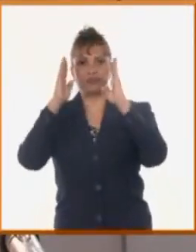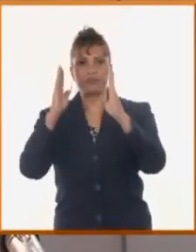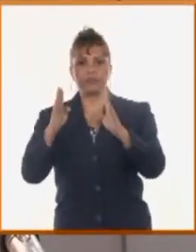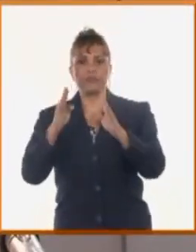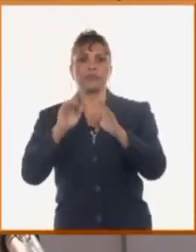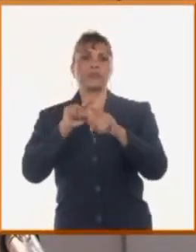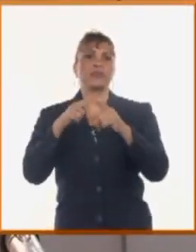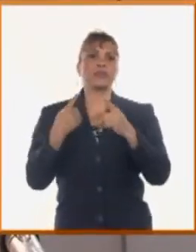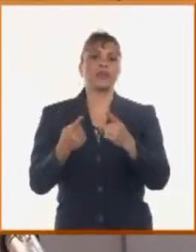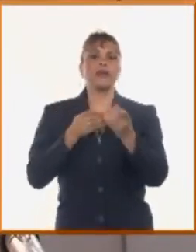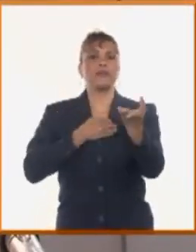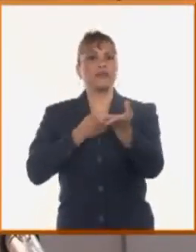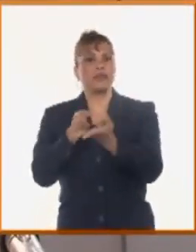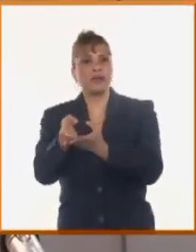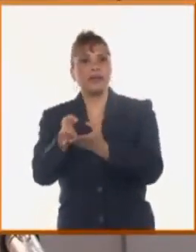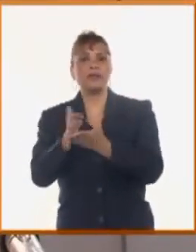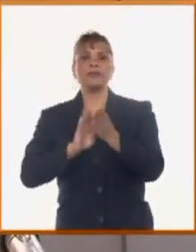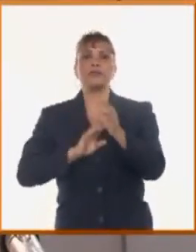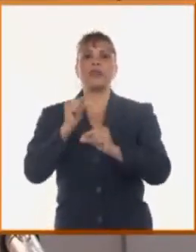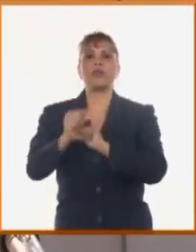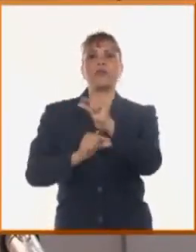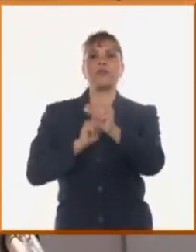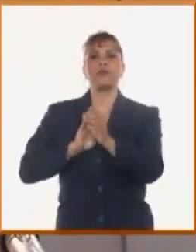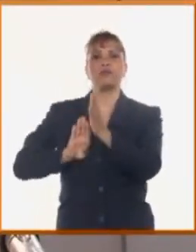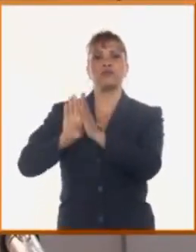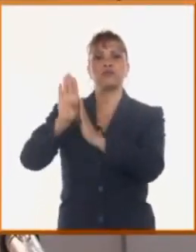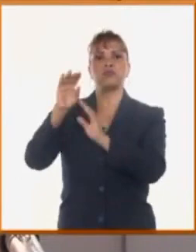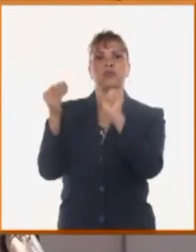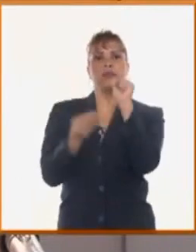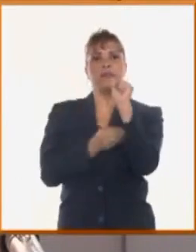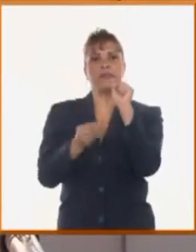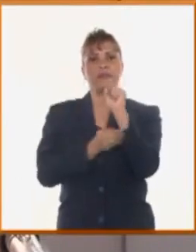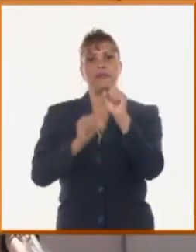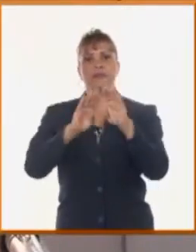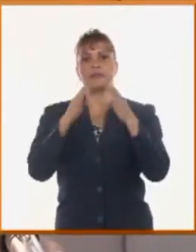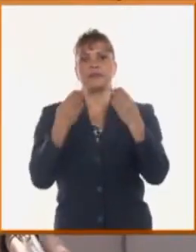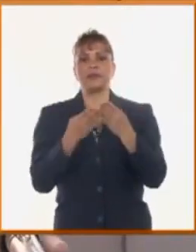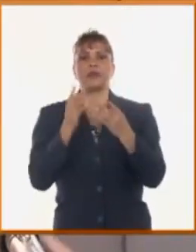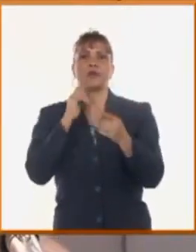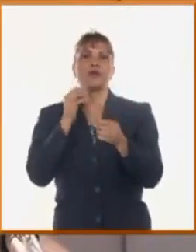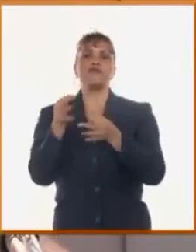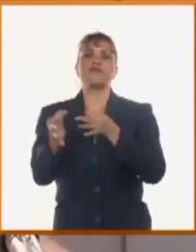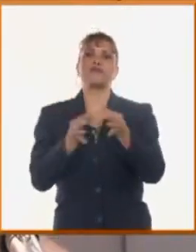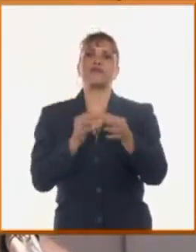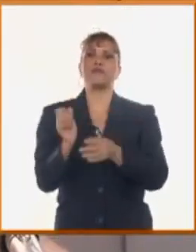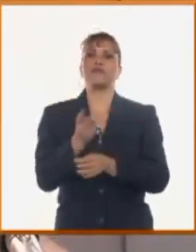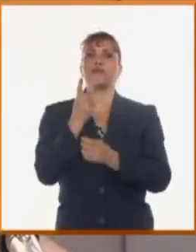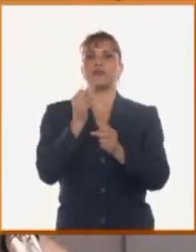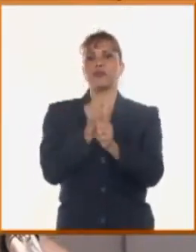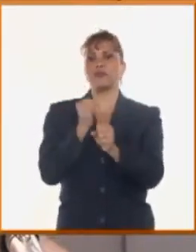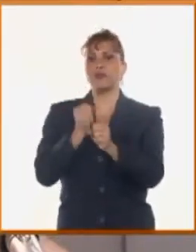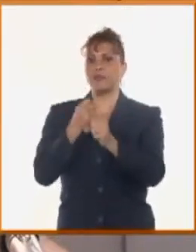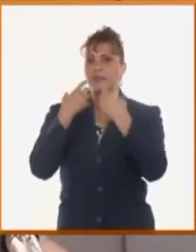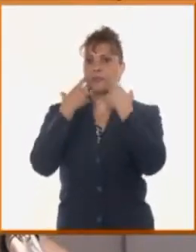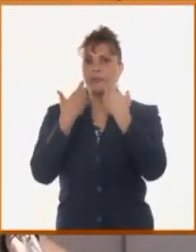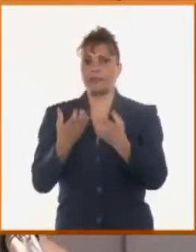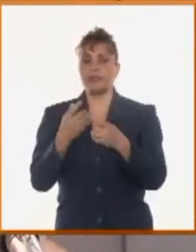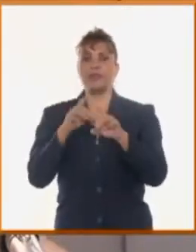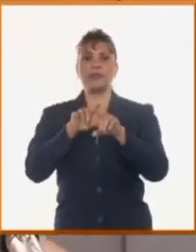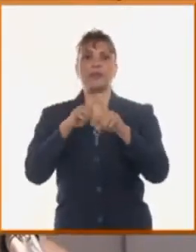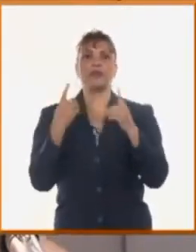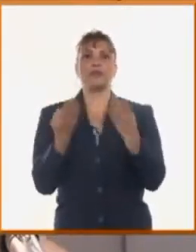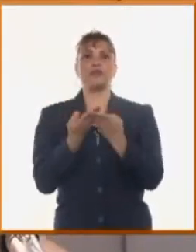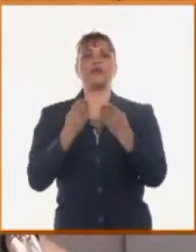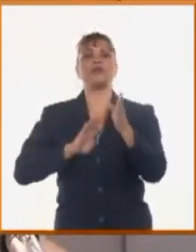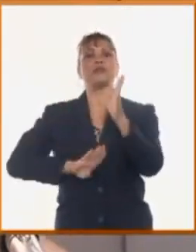encaminado a mantener, desarrollar y potenciar todo el talento humano en función de estas dos actividades que son de mucho interés para el